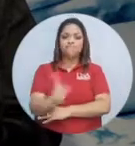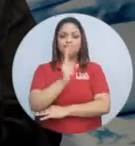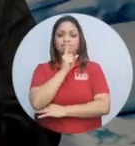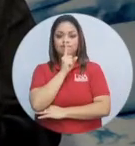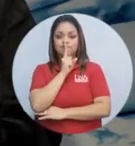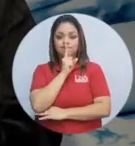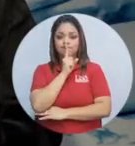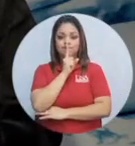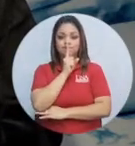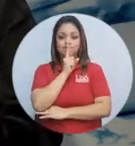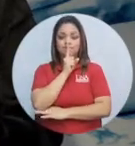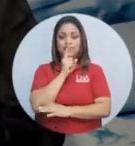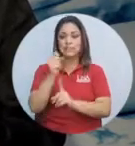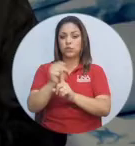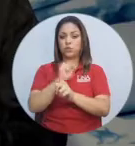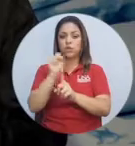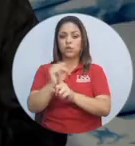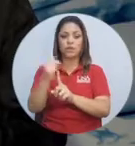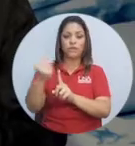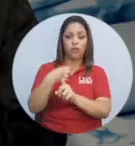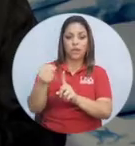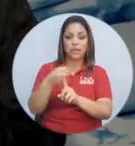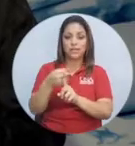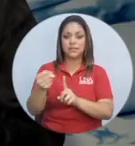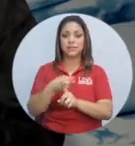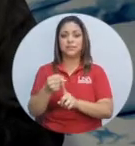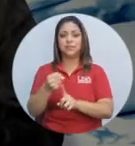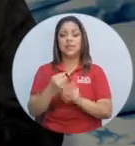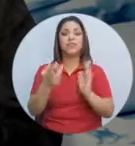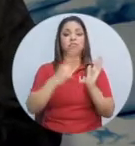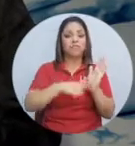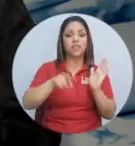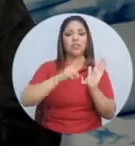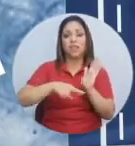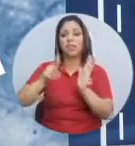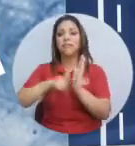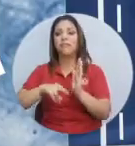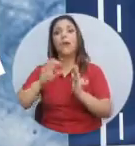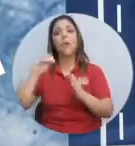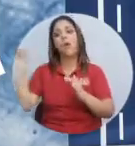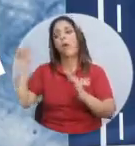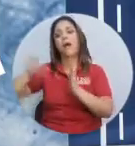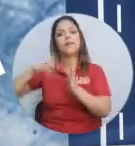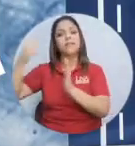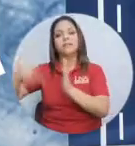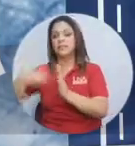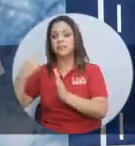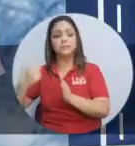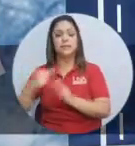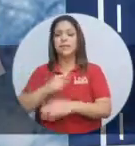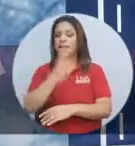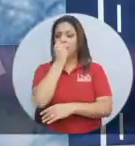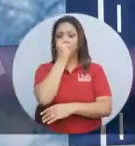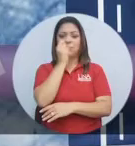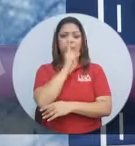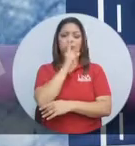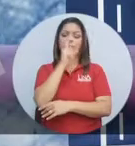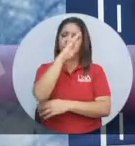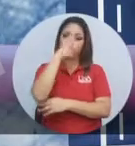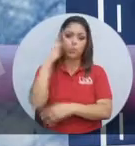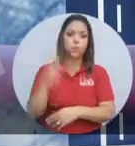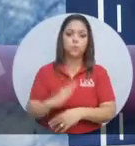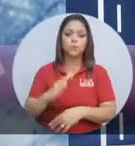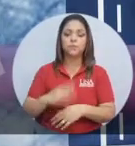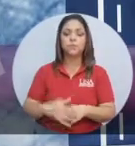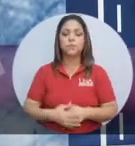las situaciones de violencia, sean estas reiterativas o sean ocasionales. Sí, y lo importante es eso que usted dice,